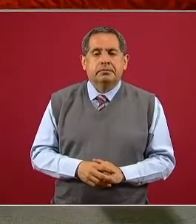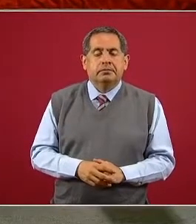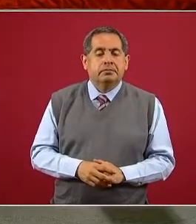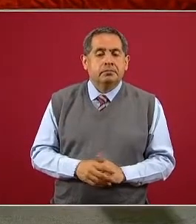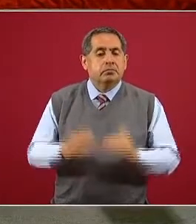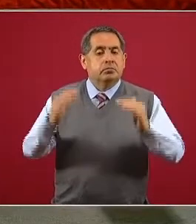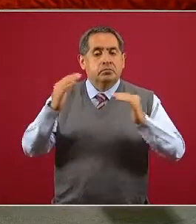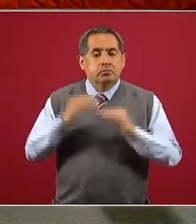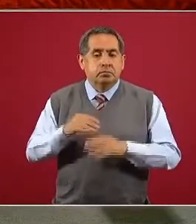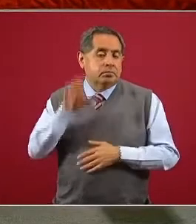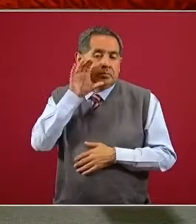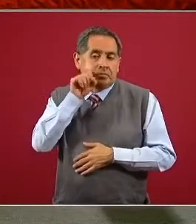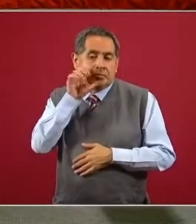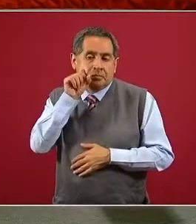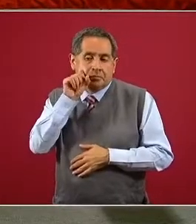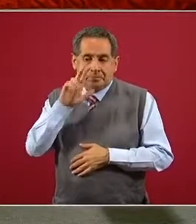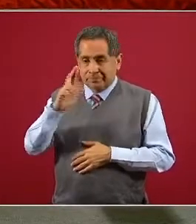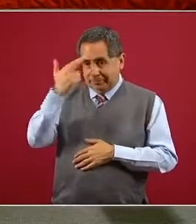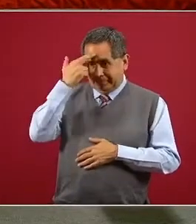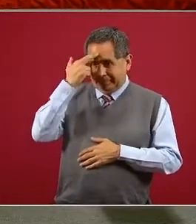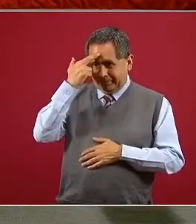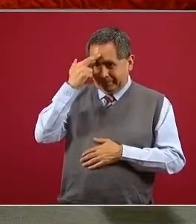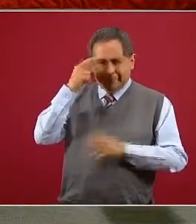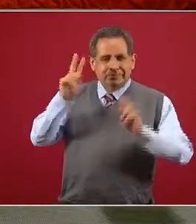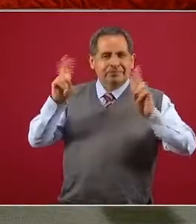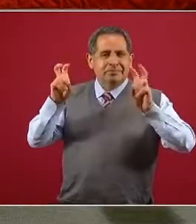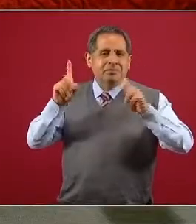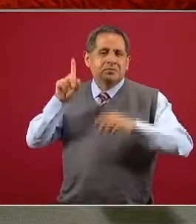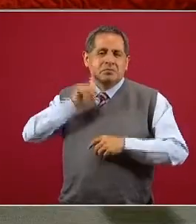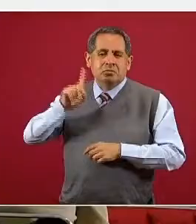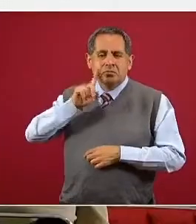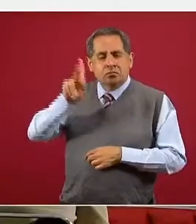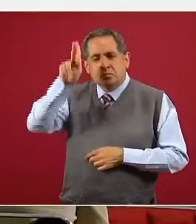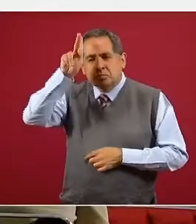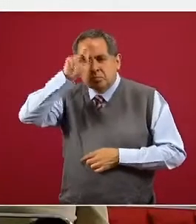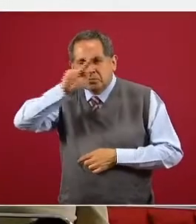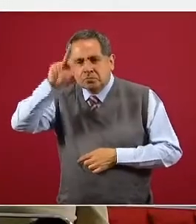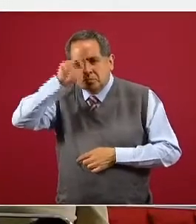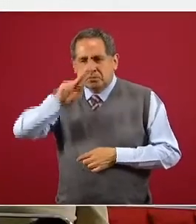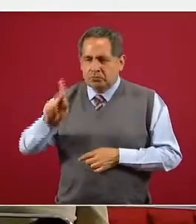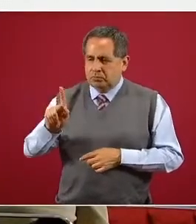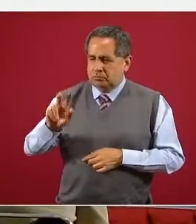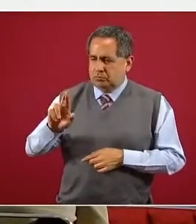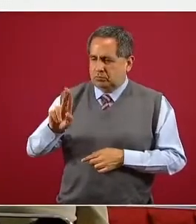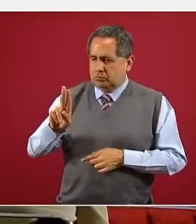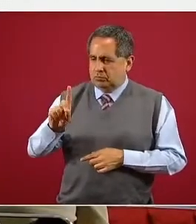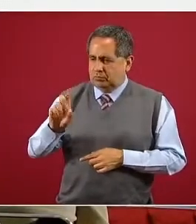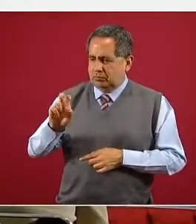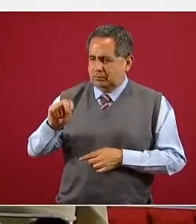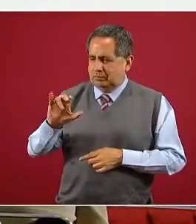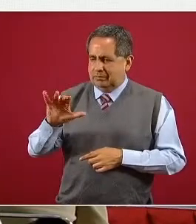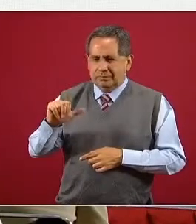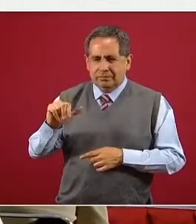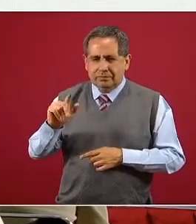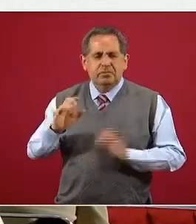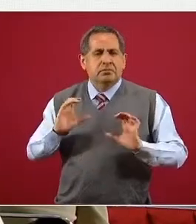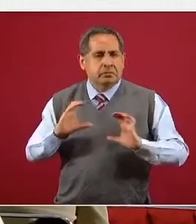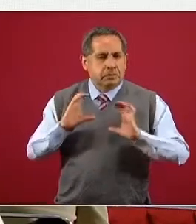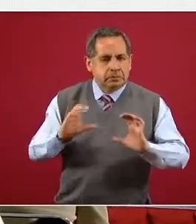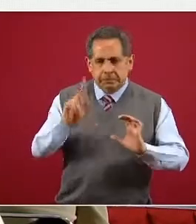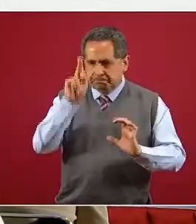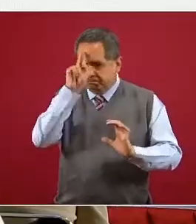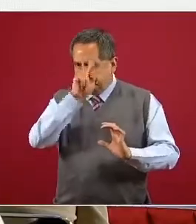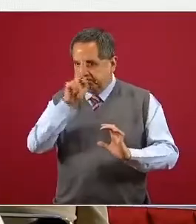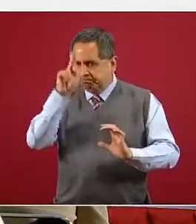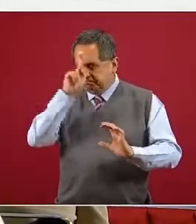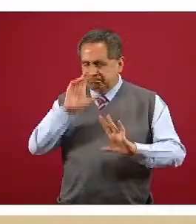El color naranja representado por prudencia, por eso se llama prudencia, hay que ir avanzando un poco con prudencia. Aquí